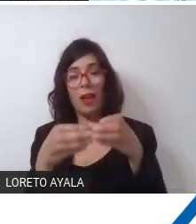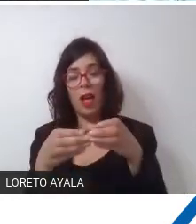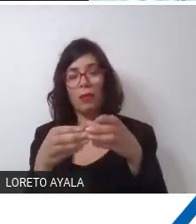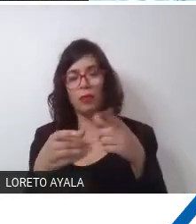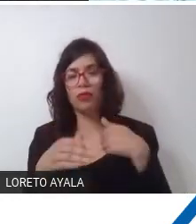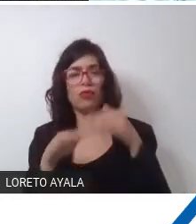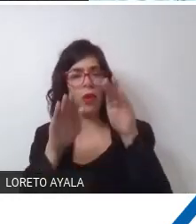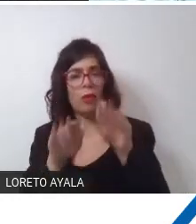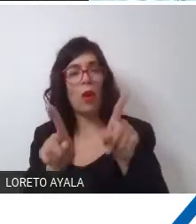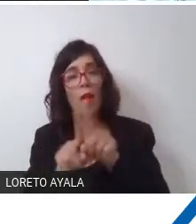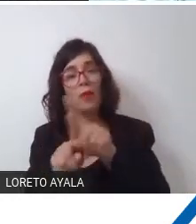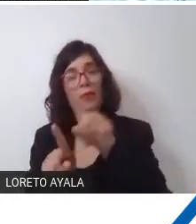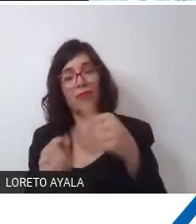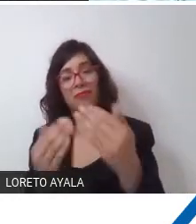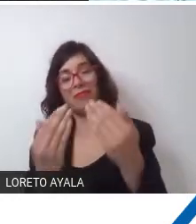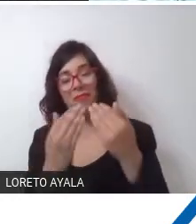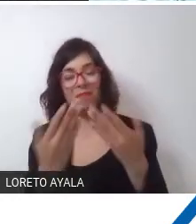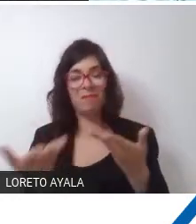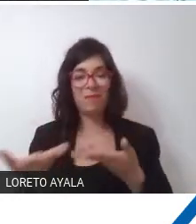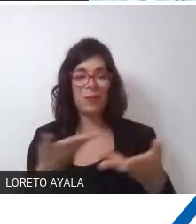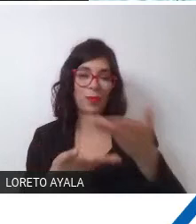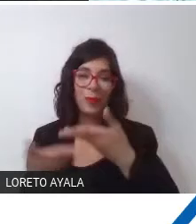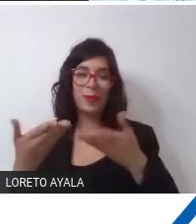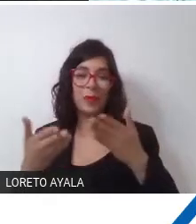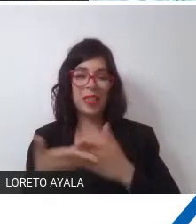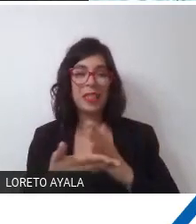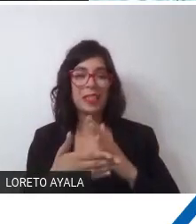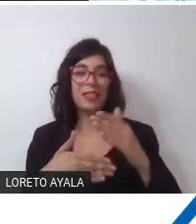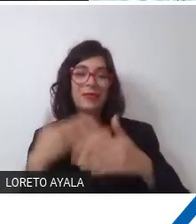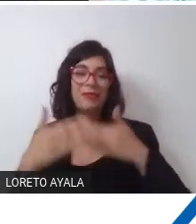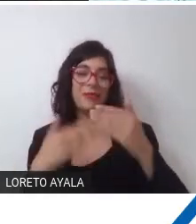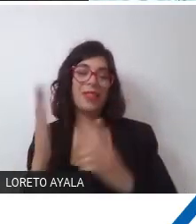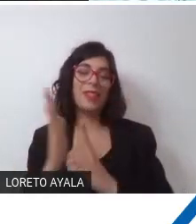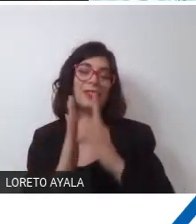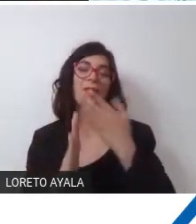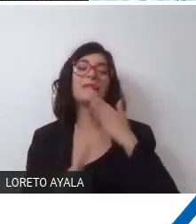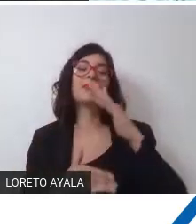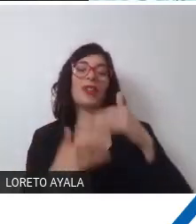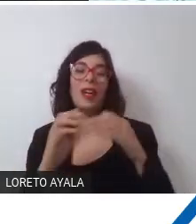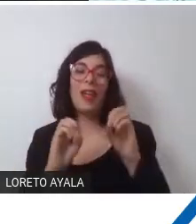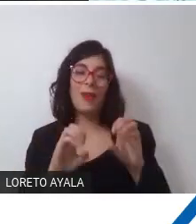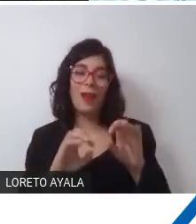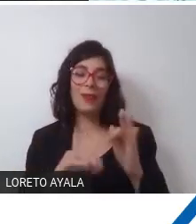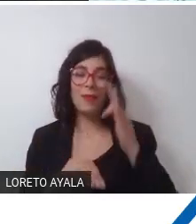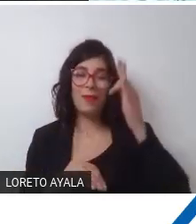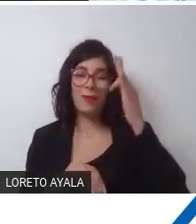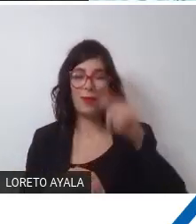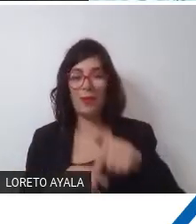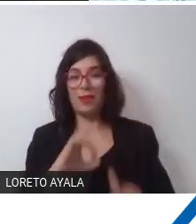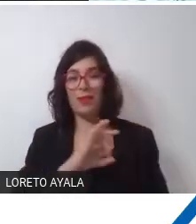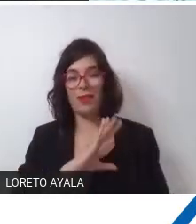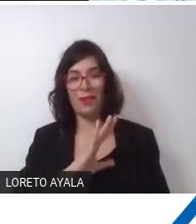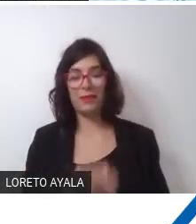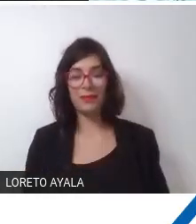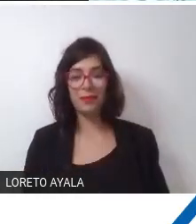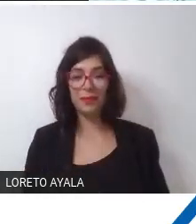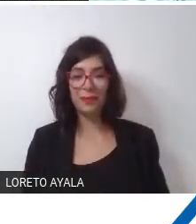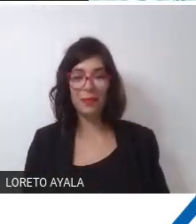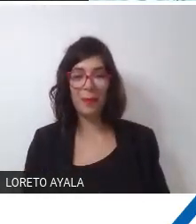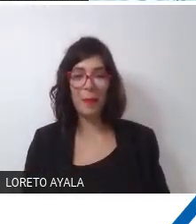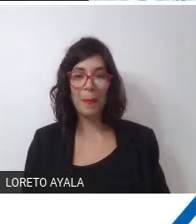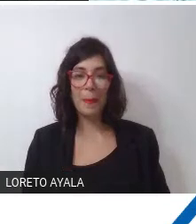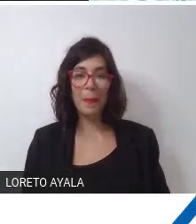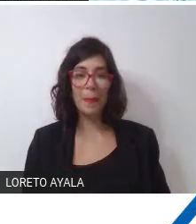vamos a contar con ustedes para poder seguir enriqueciendo la educación en todo sentido en Chile. Para que te despidas, por favor,